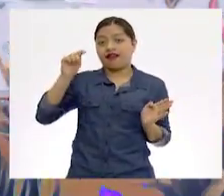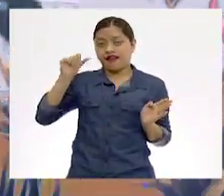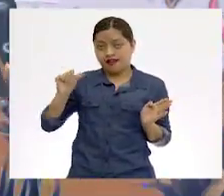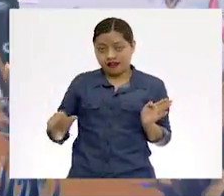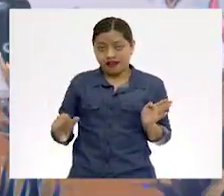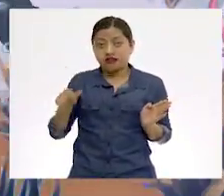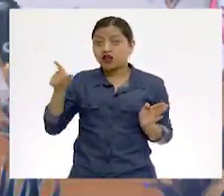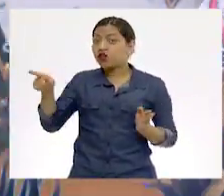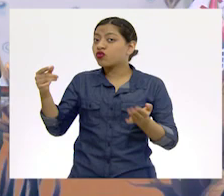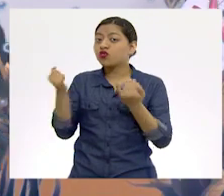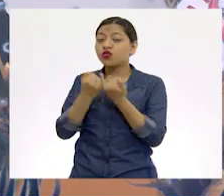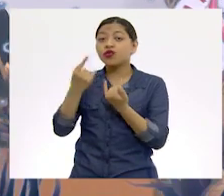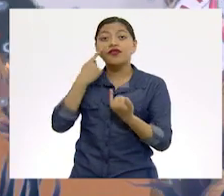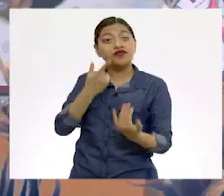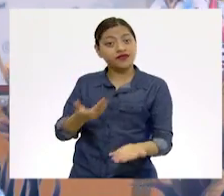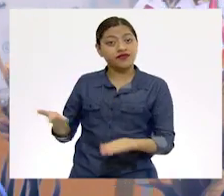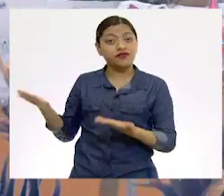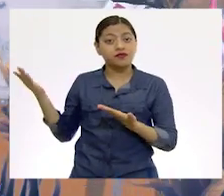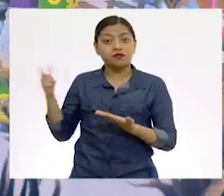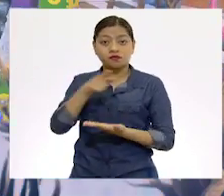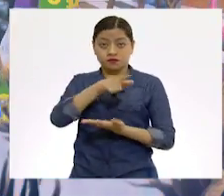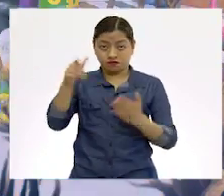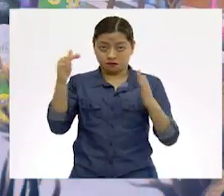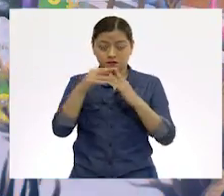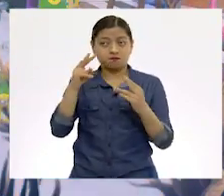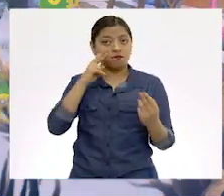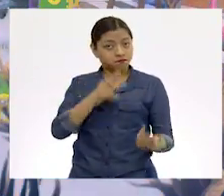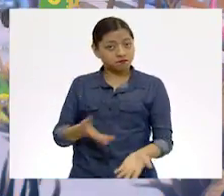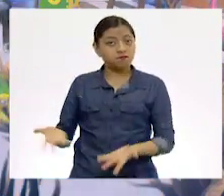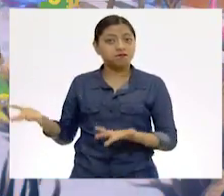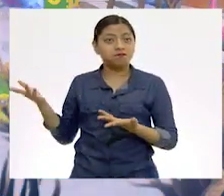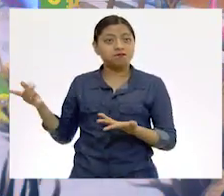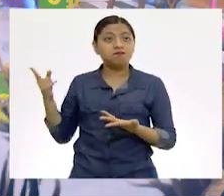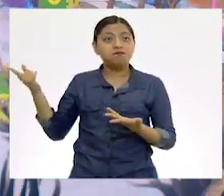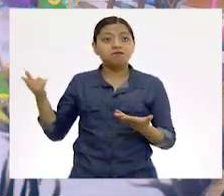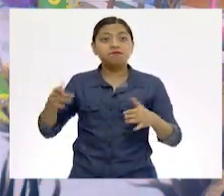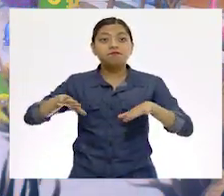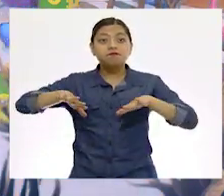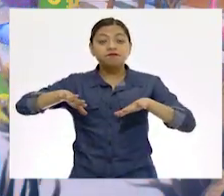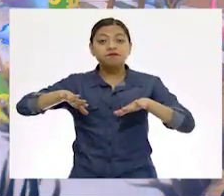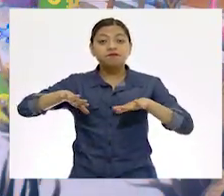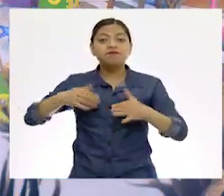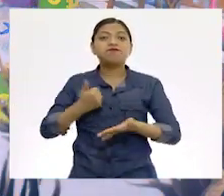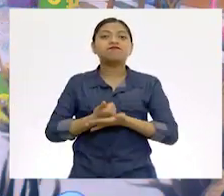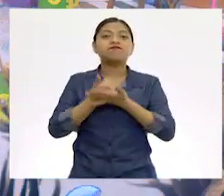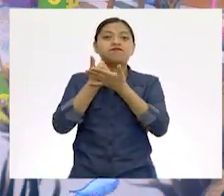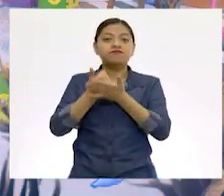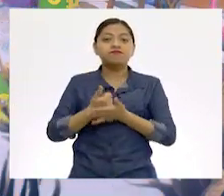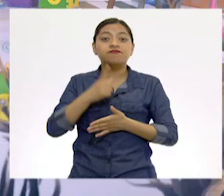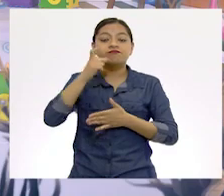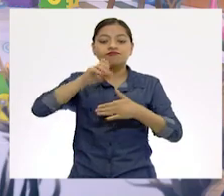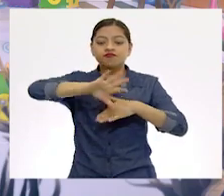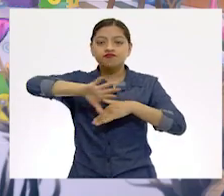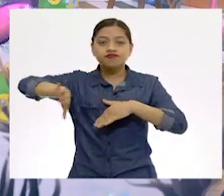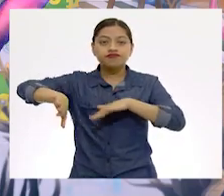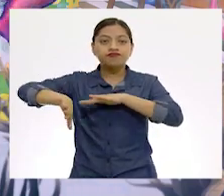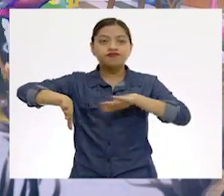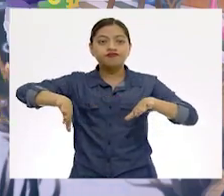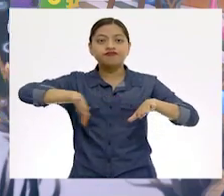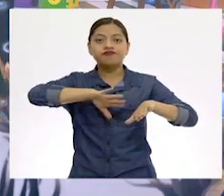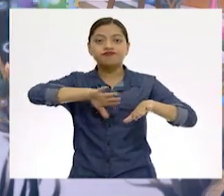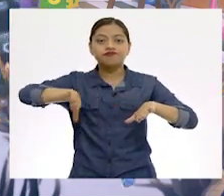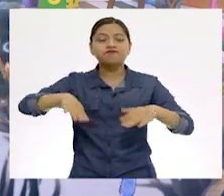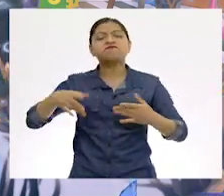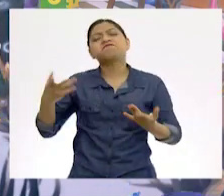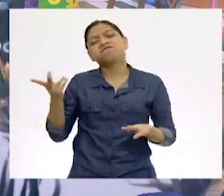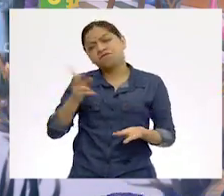ahorita, observen a Eric allá en casa, van a poder ver cómo sus brazos le ayudan a mover el agua. Los peces hacen un